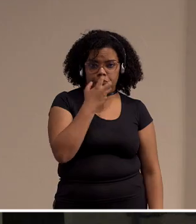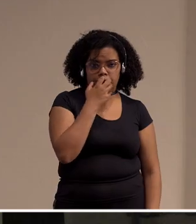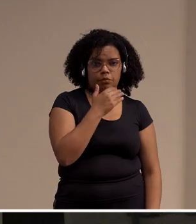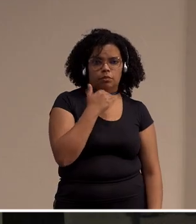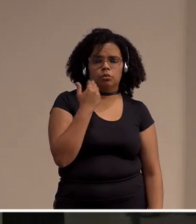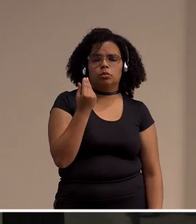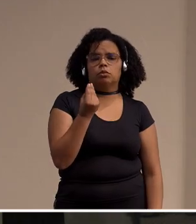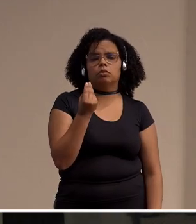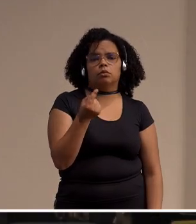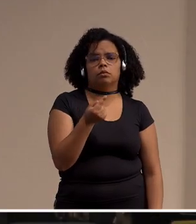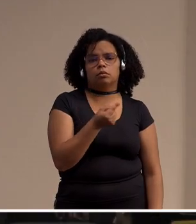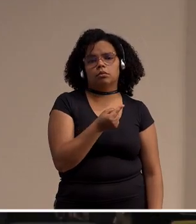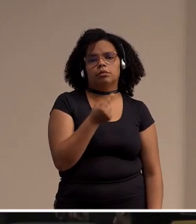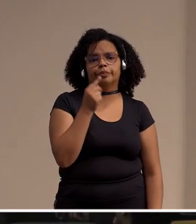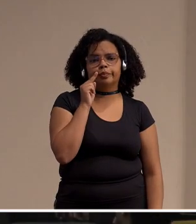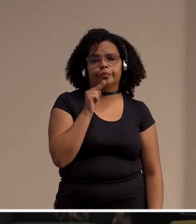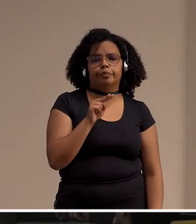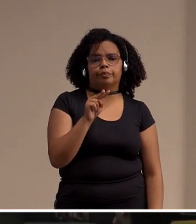como é que tu vê ele como personagem?